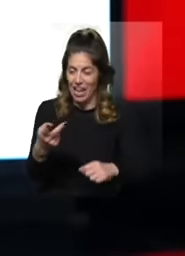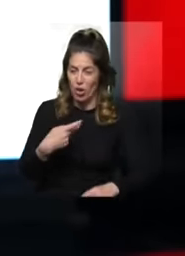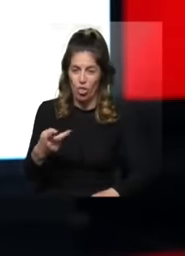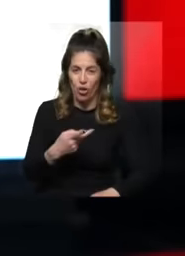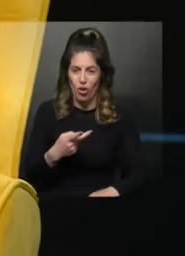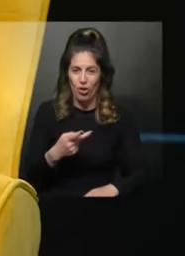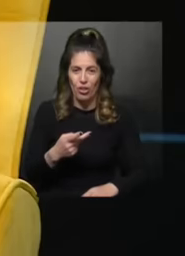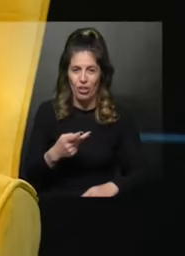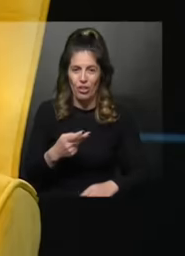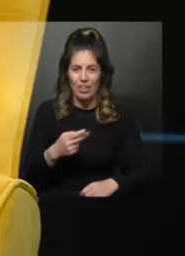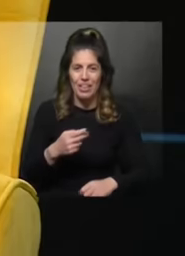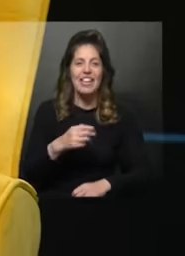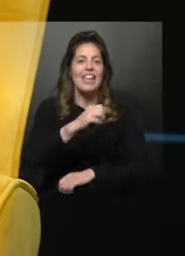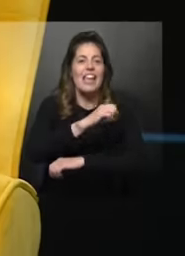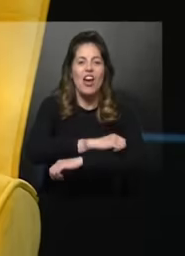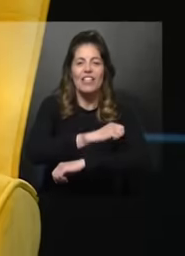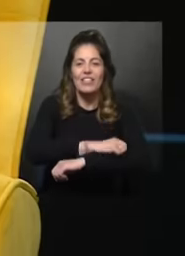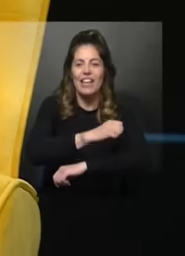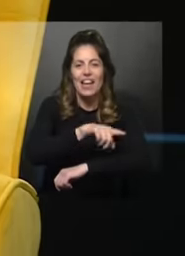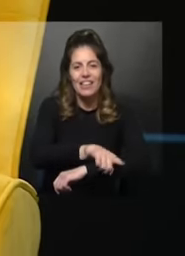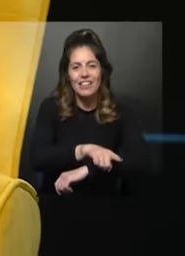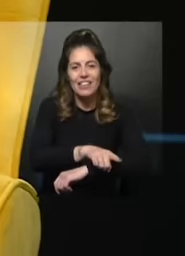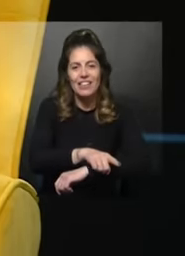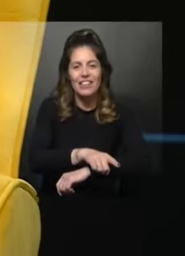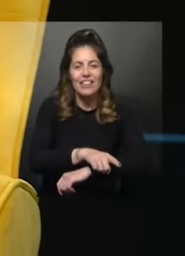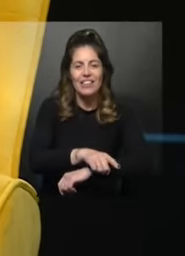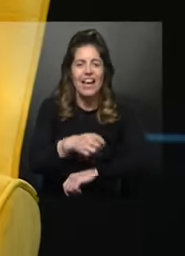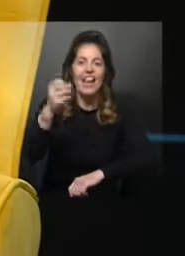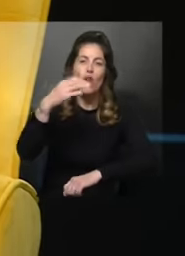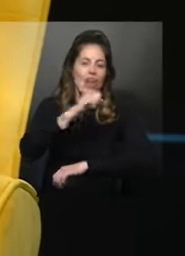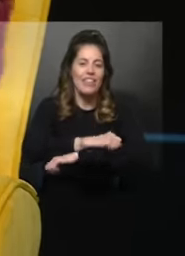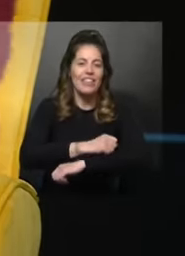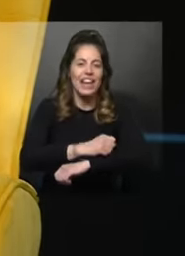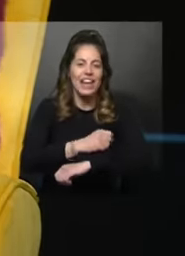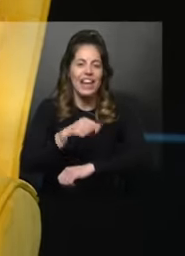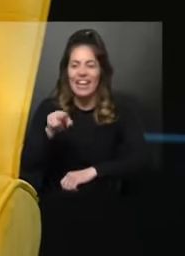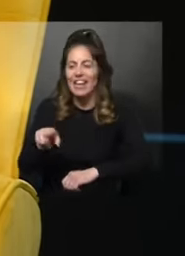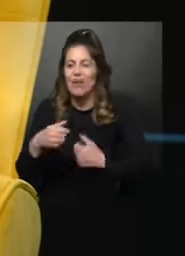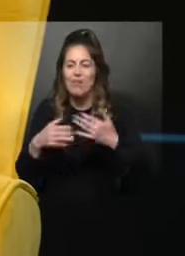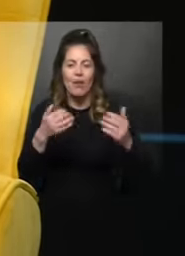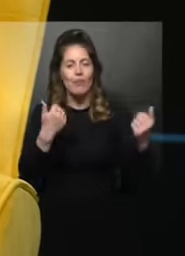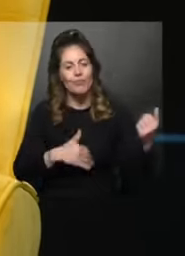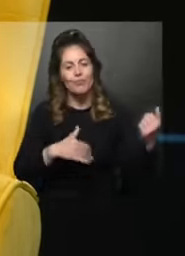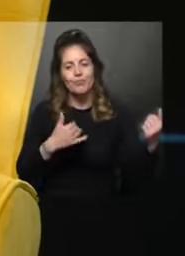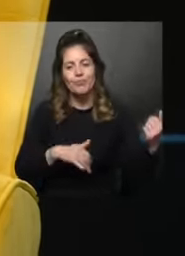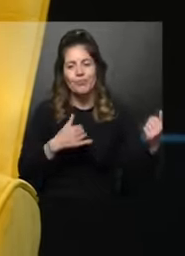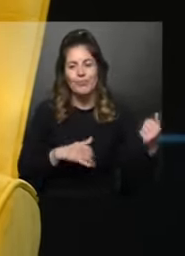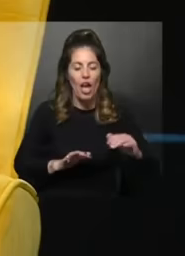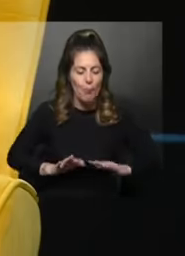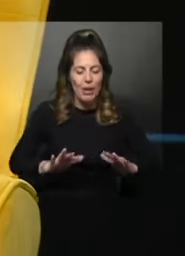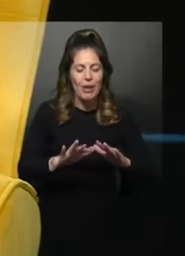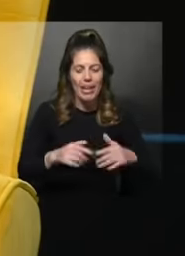bajo la ventana, ahí a la luz de la ventana del comedor, él empezaba a preparar